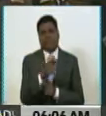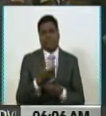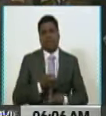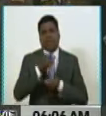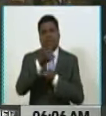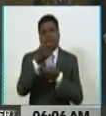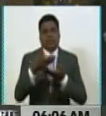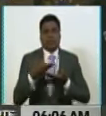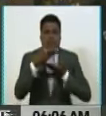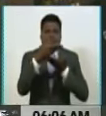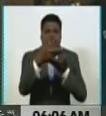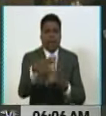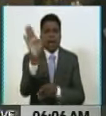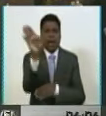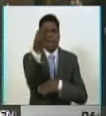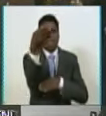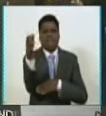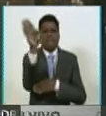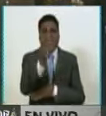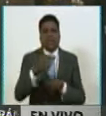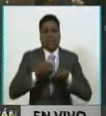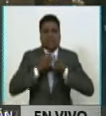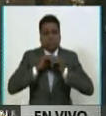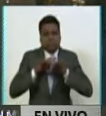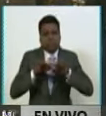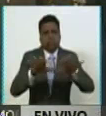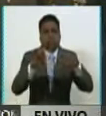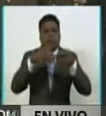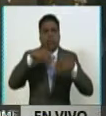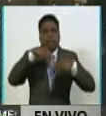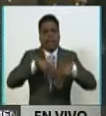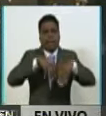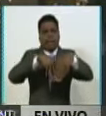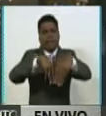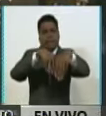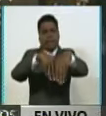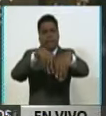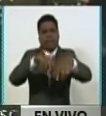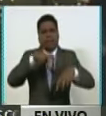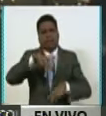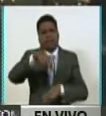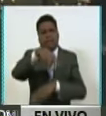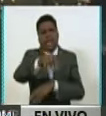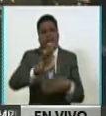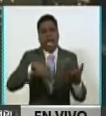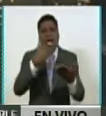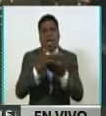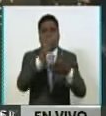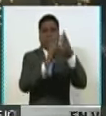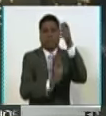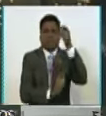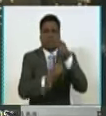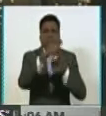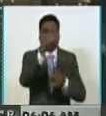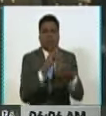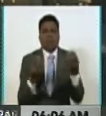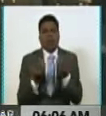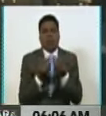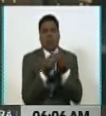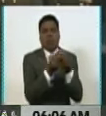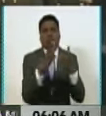bandera nacional para ser desplegada y desplazada hasta el asta principal del Foro Libertador, del conjunto monumental